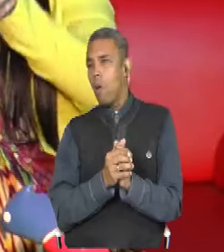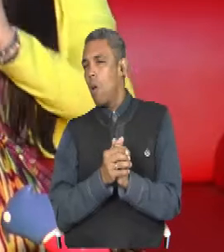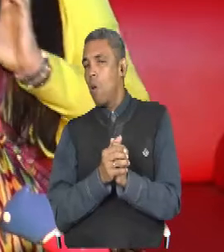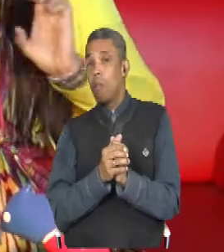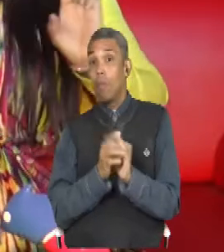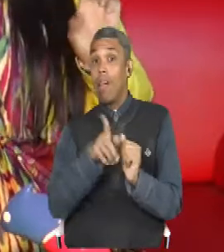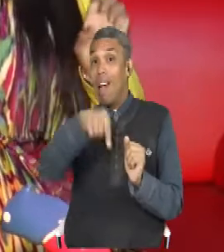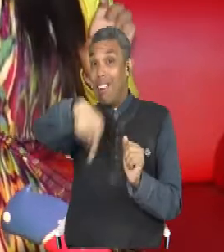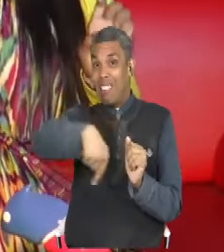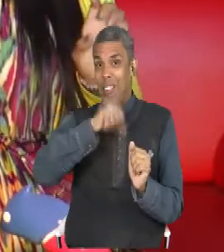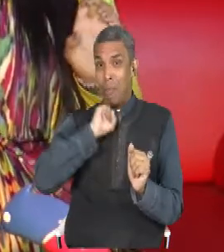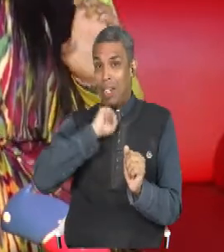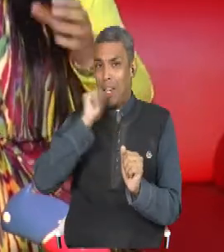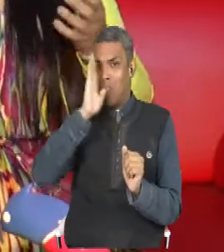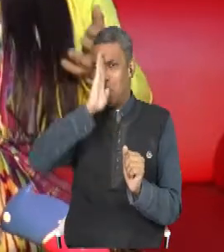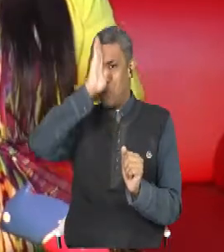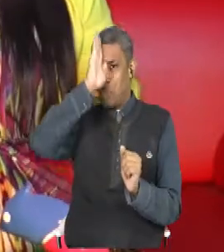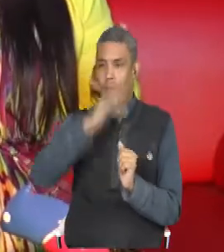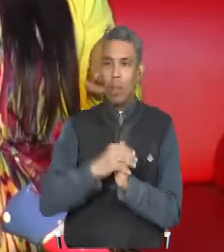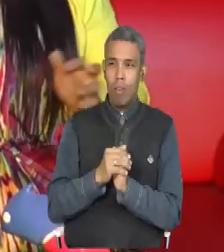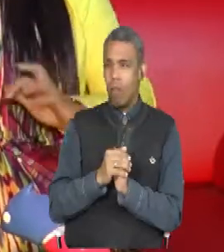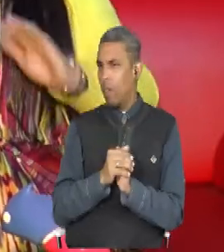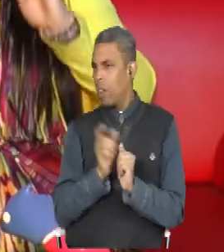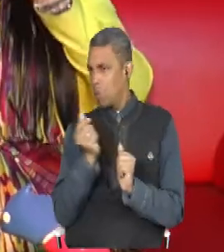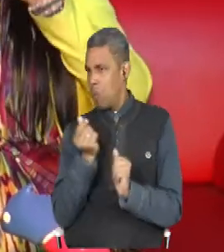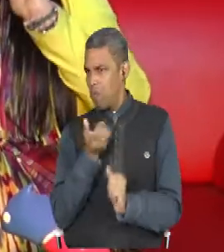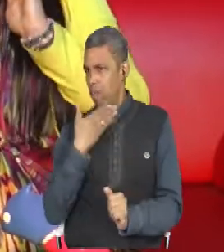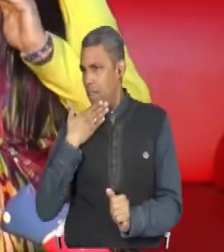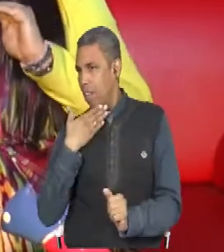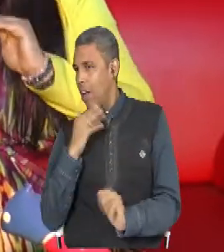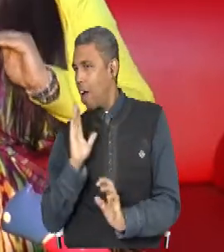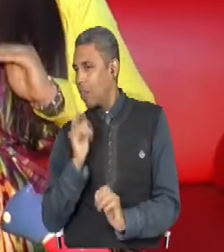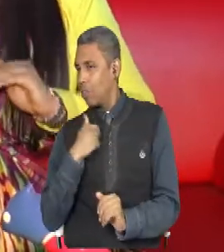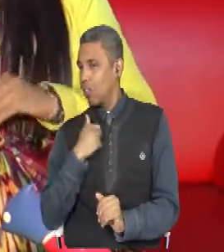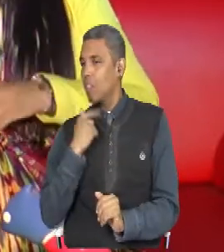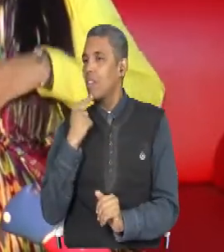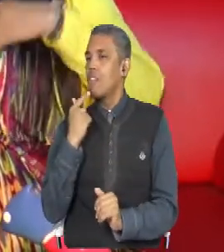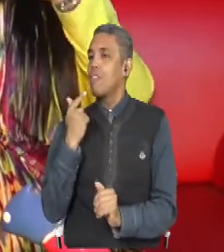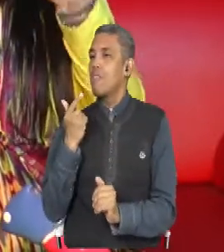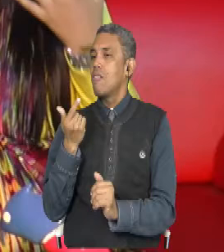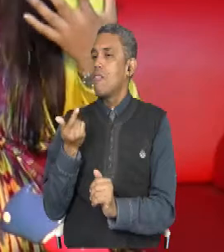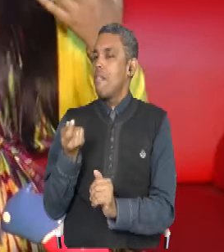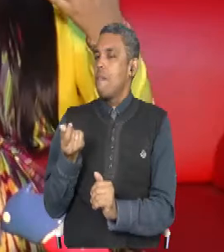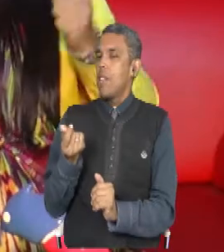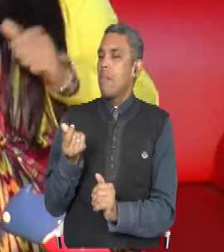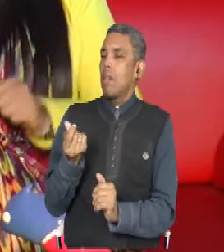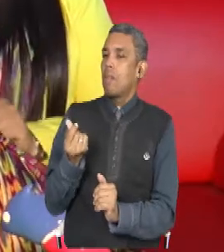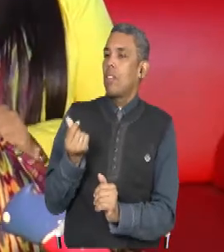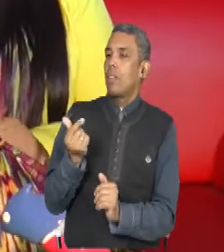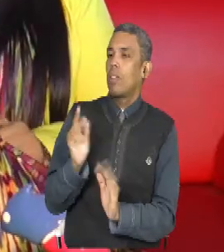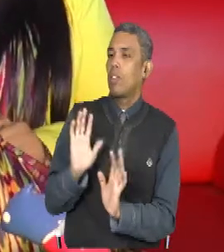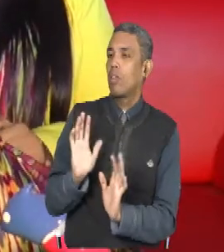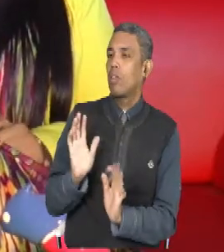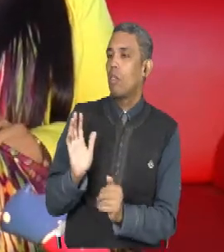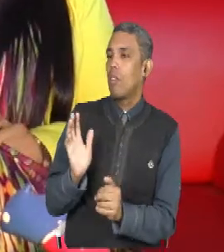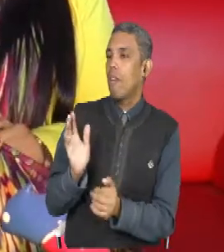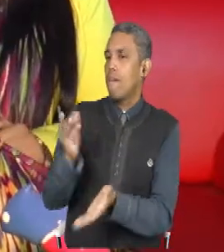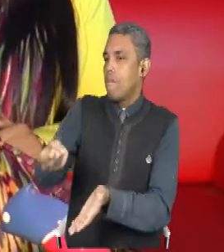fulanito entonces le cobro un poquito más. ¿Aquí pasa lo mismo? ¿Ustedes tienen unos valores estándares asequibles a las